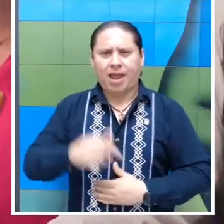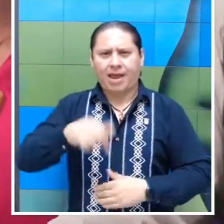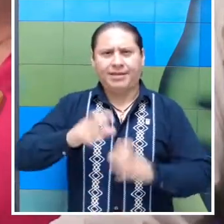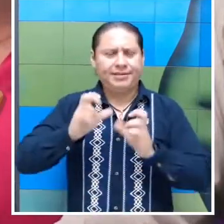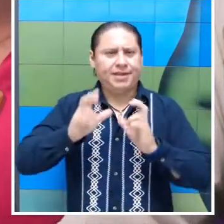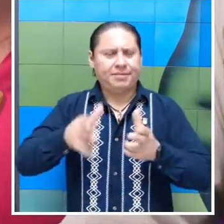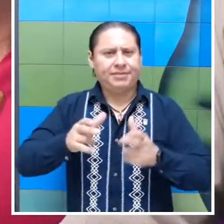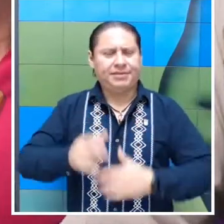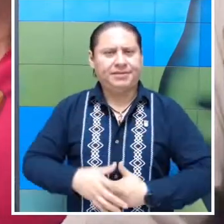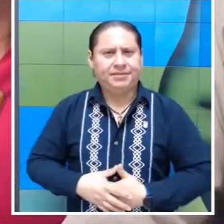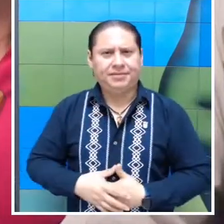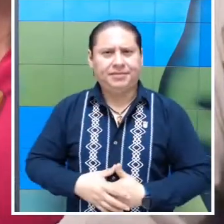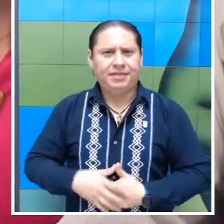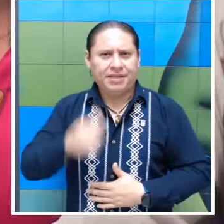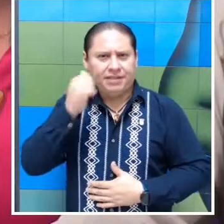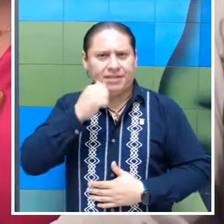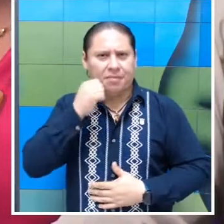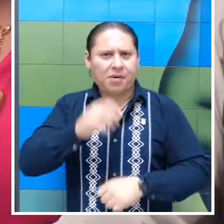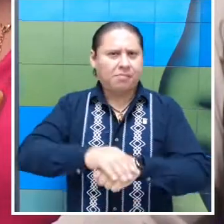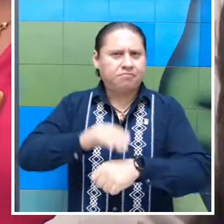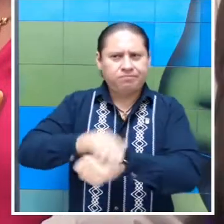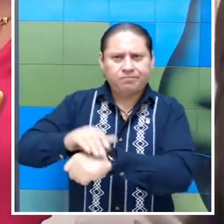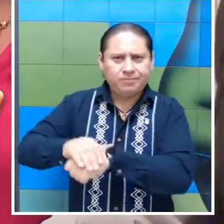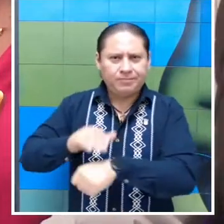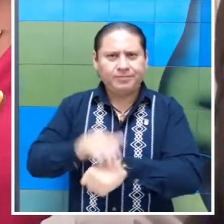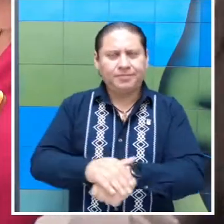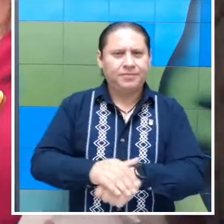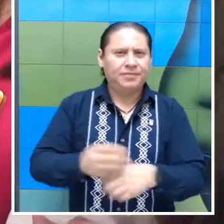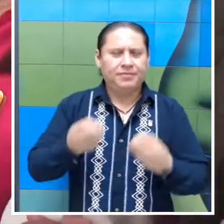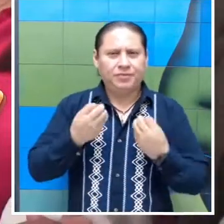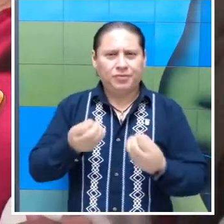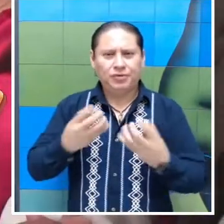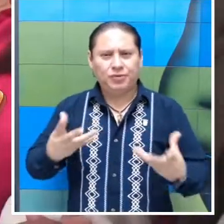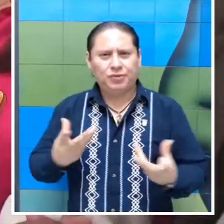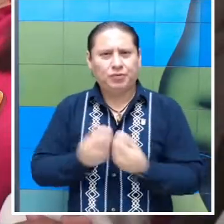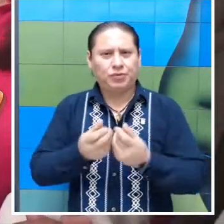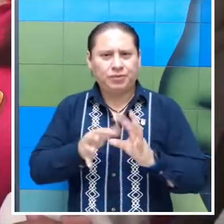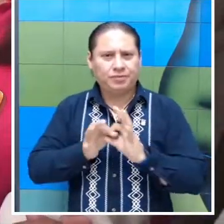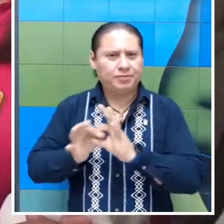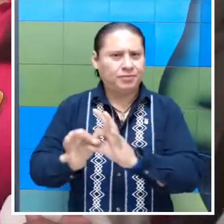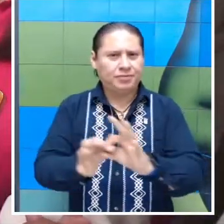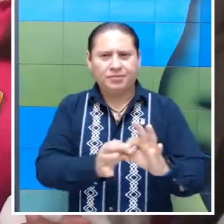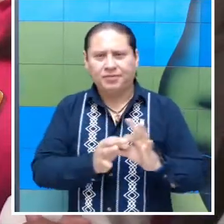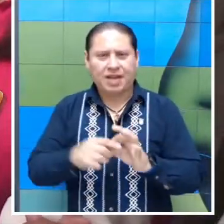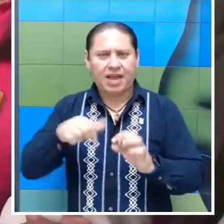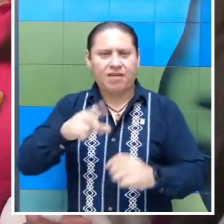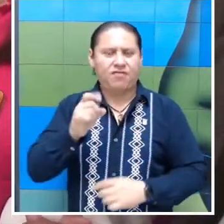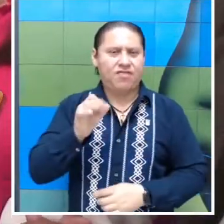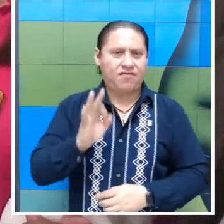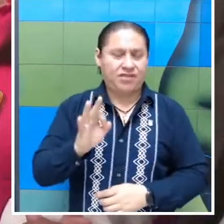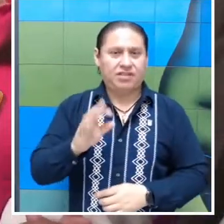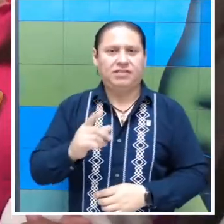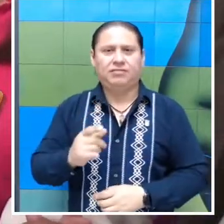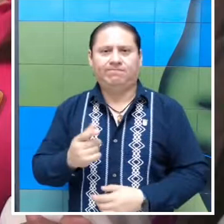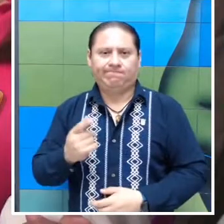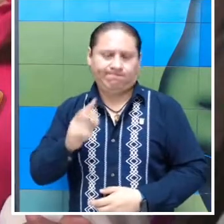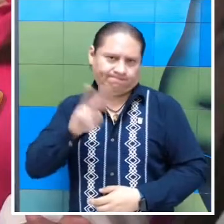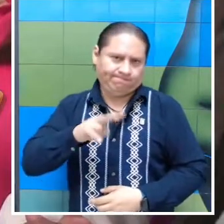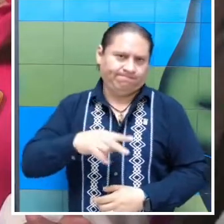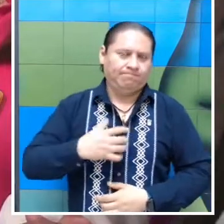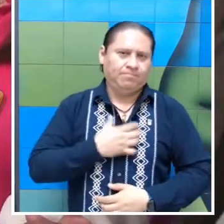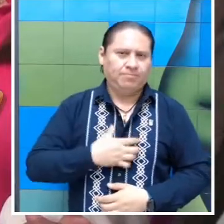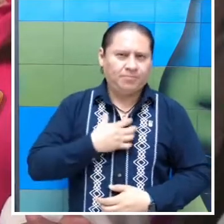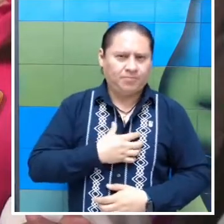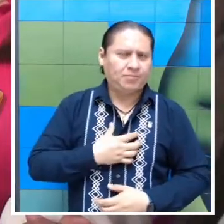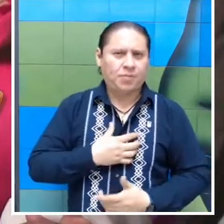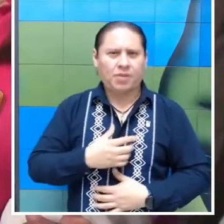de Chiapas, con tantos amigos y siempre con tantos aliados de las buenas causas que existen en el DIF, y la verdad que estamos muy contentos de